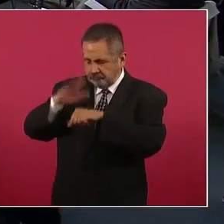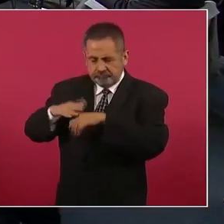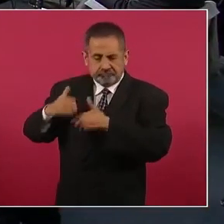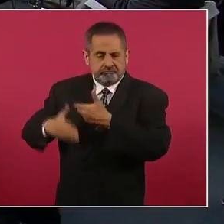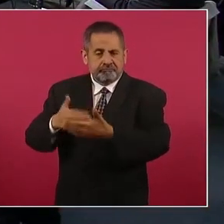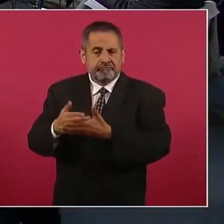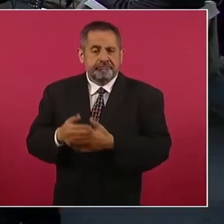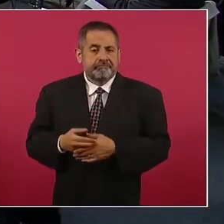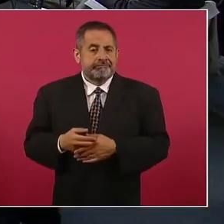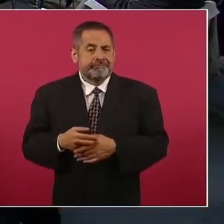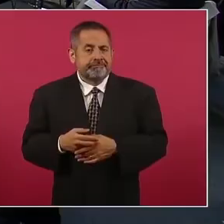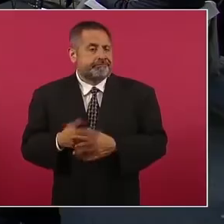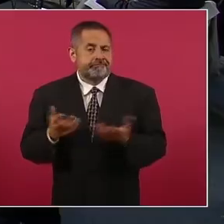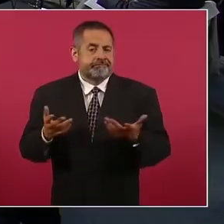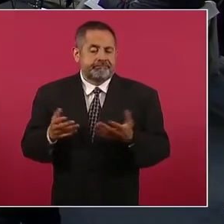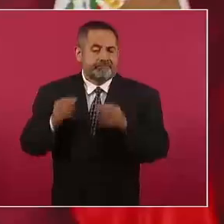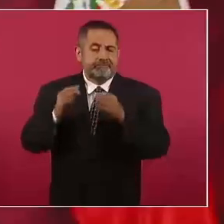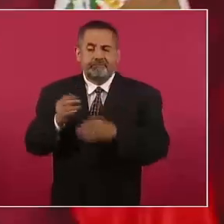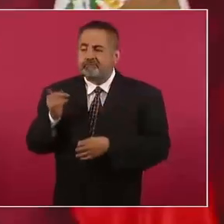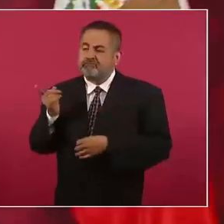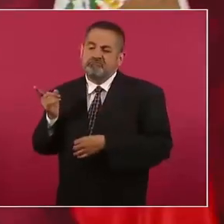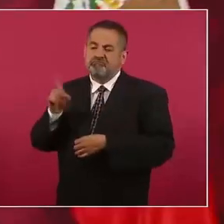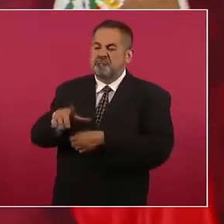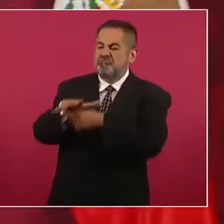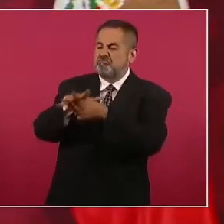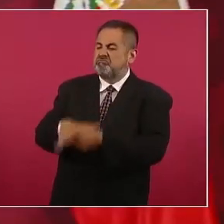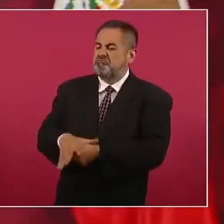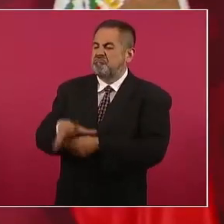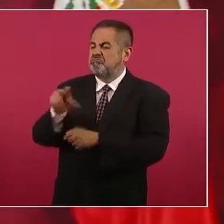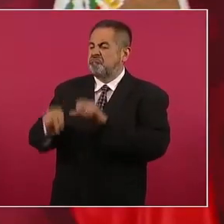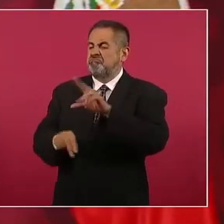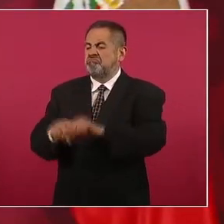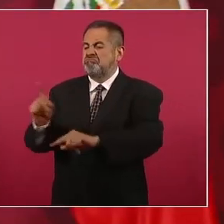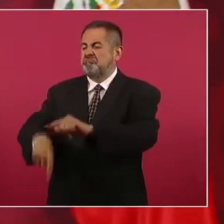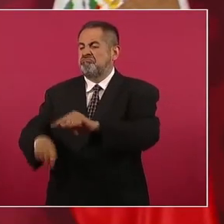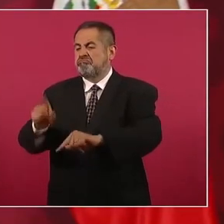del pueblo sometido, del pueblo dominado.